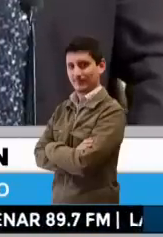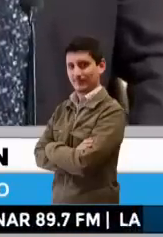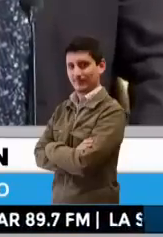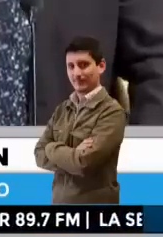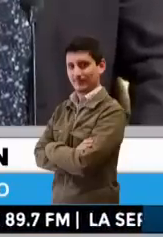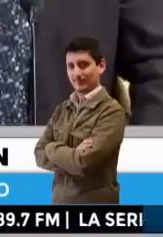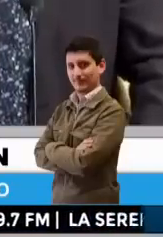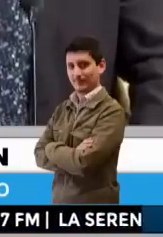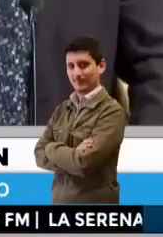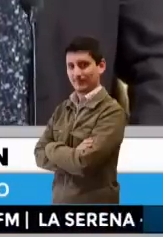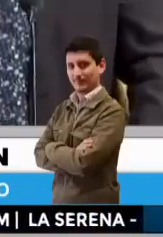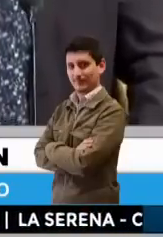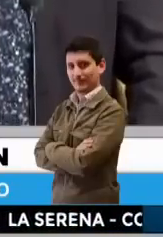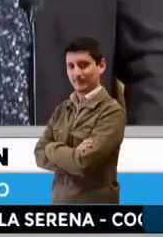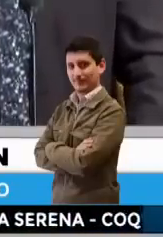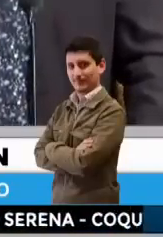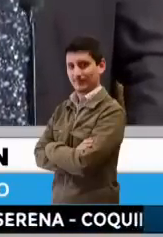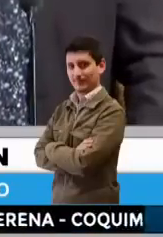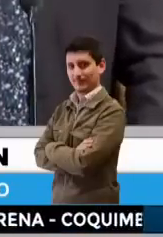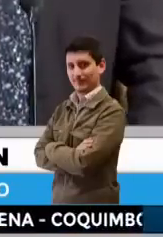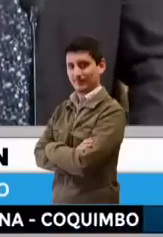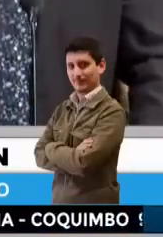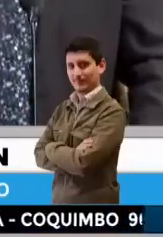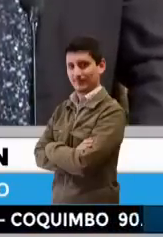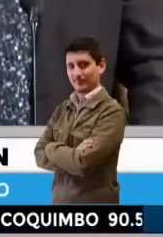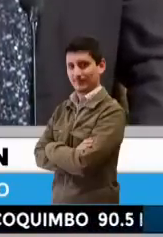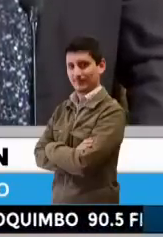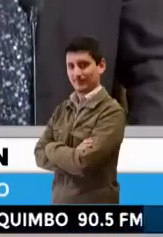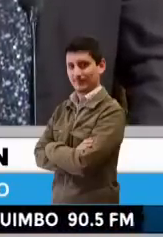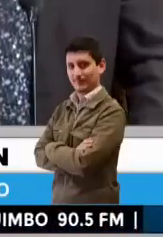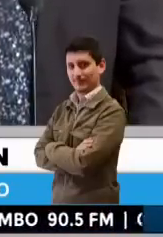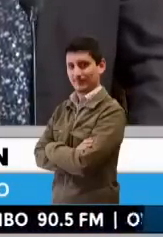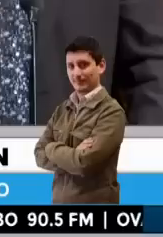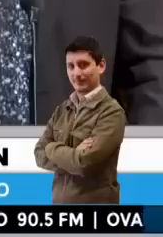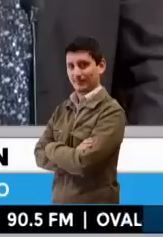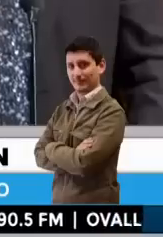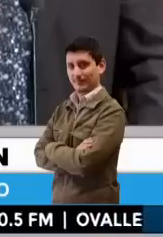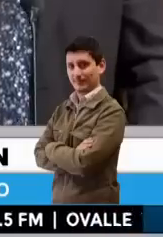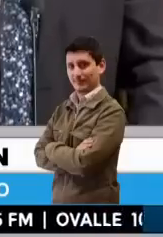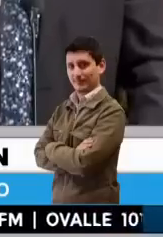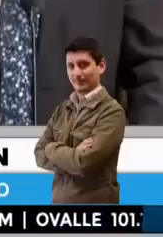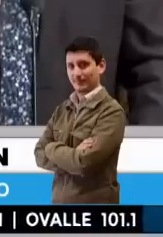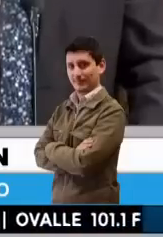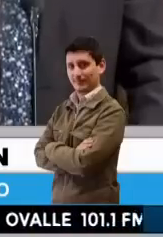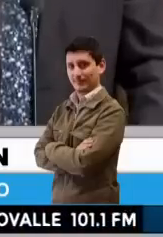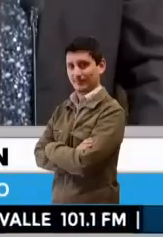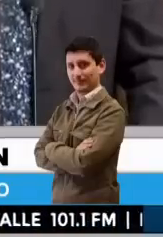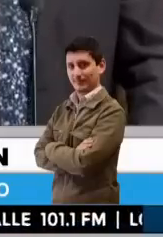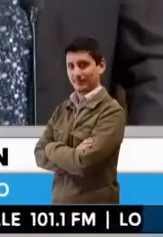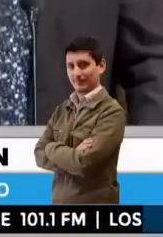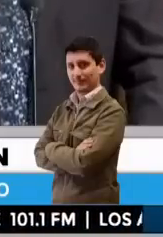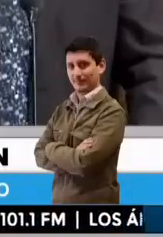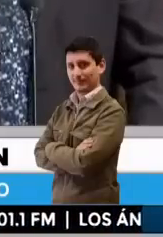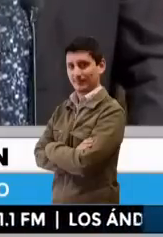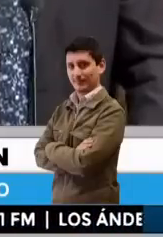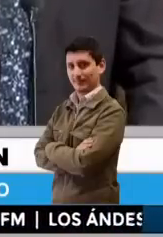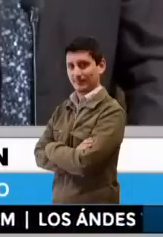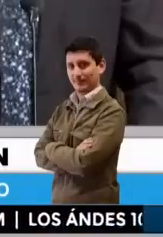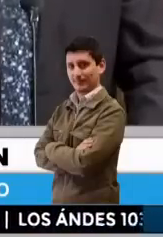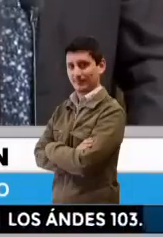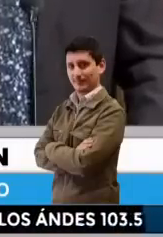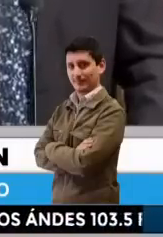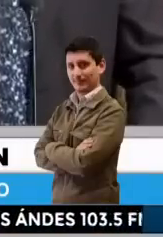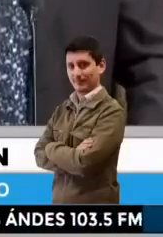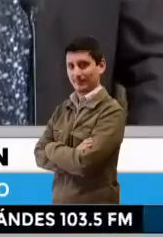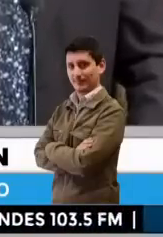No, eso es horrible. Porque el tema es reforma tributaria. Efectivamente, se yo por lo menos escuché mucho decir